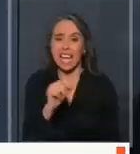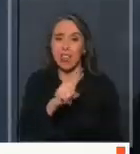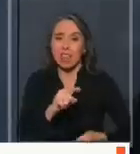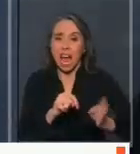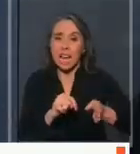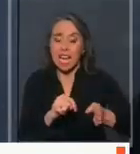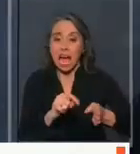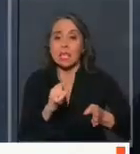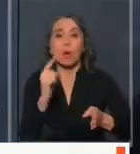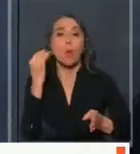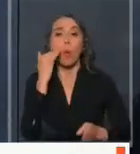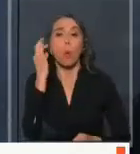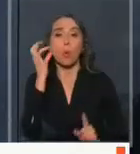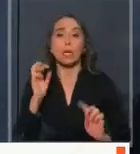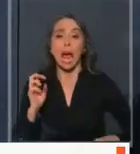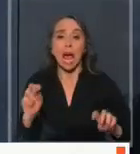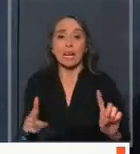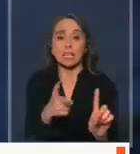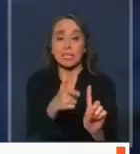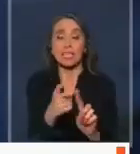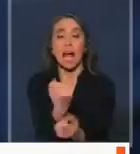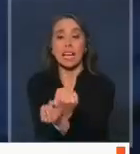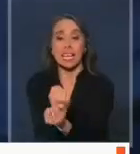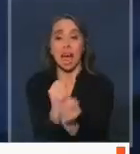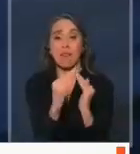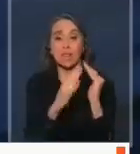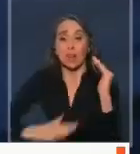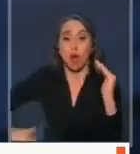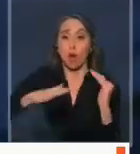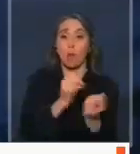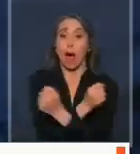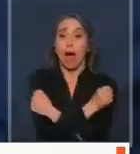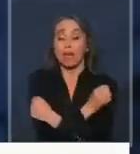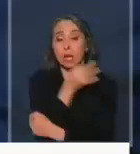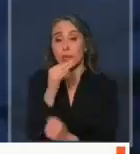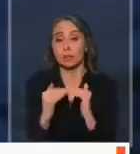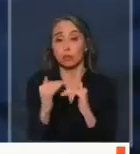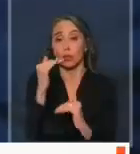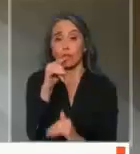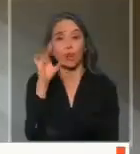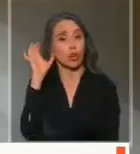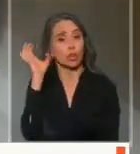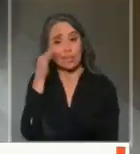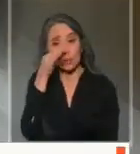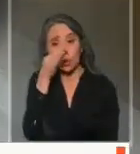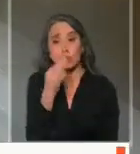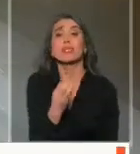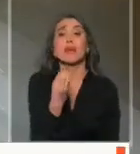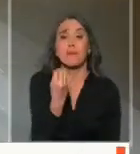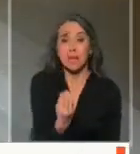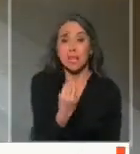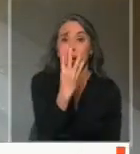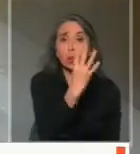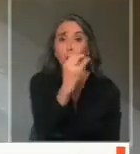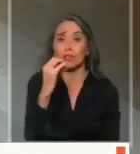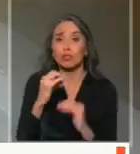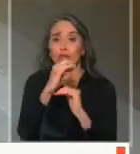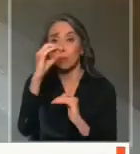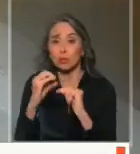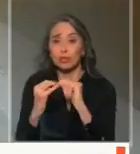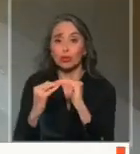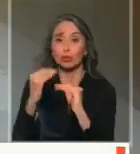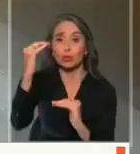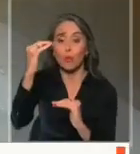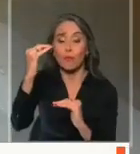Según datos de Carabineros, los robos con intimidación en este sector han aumentado, escuche bien, en 400% en el último